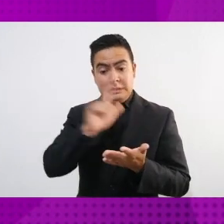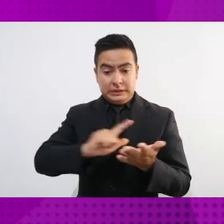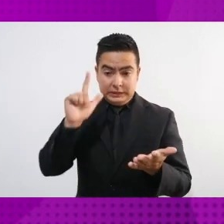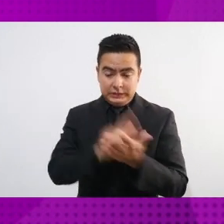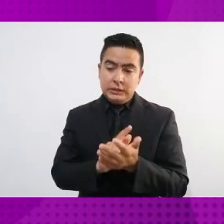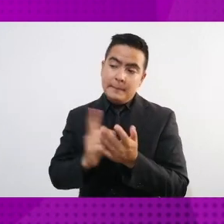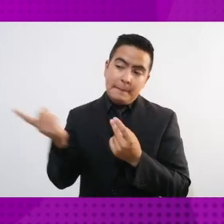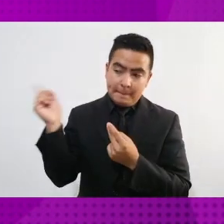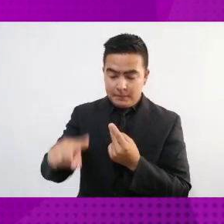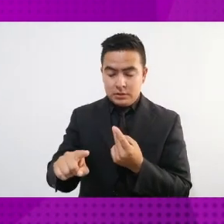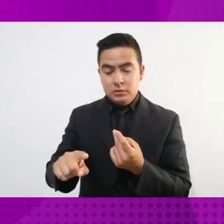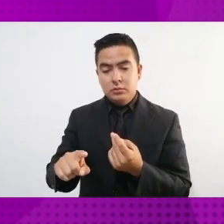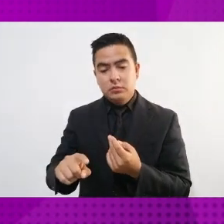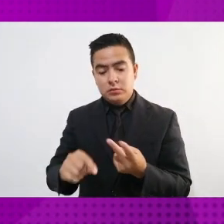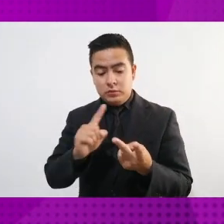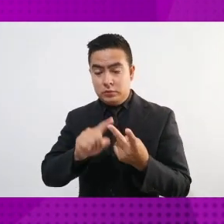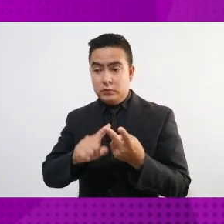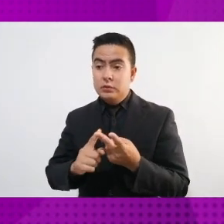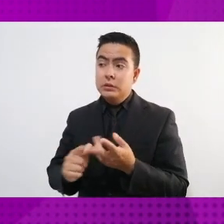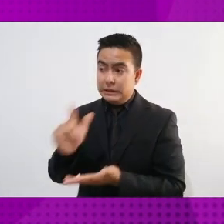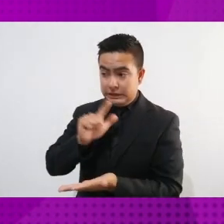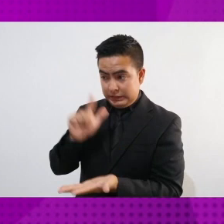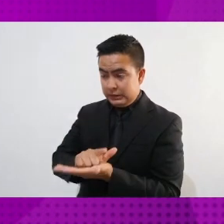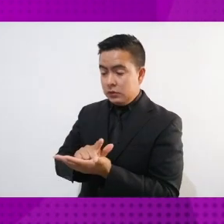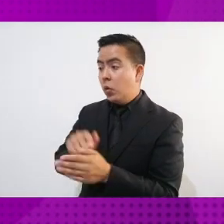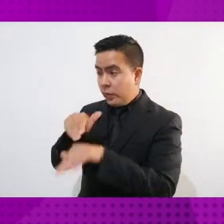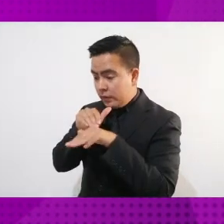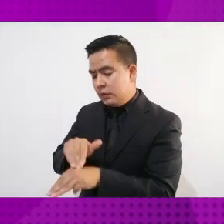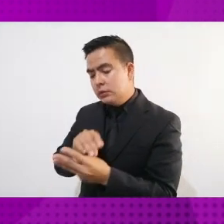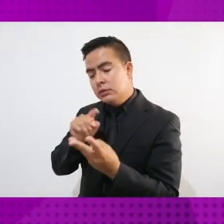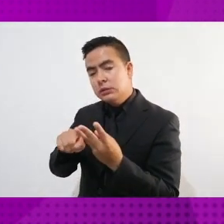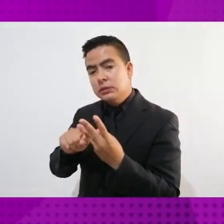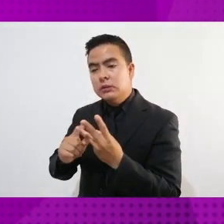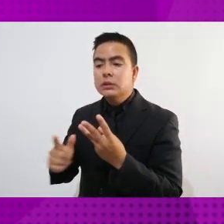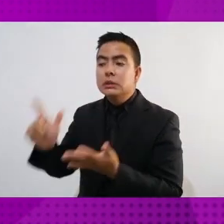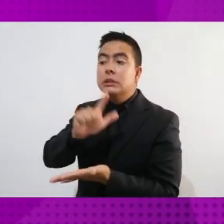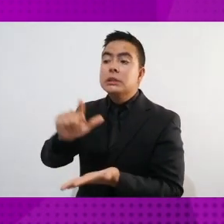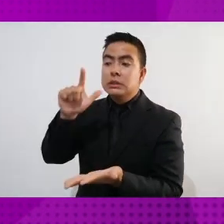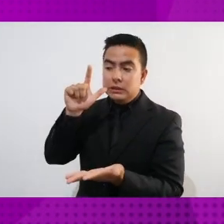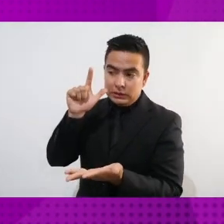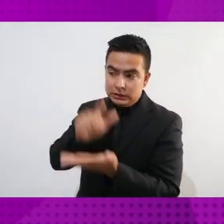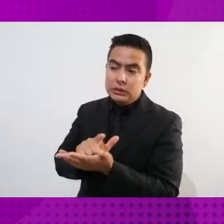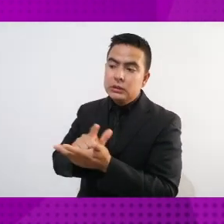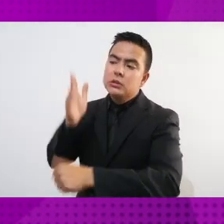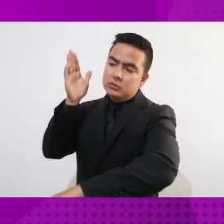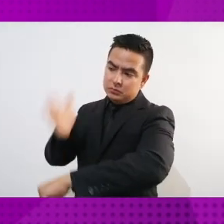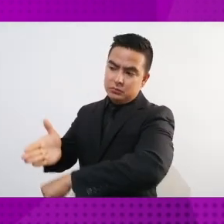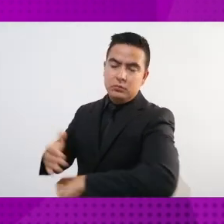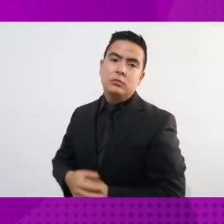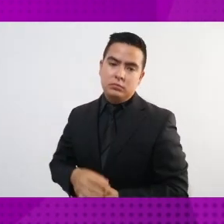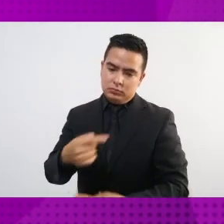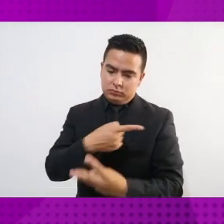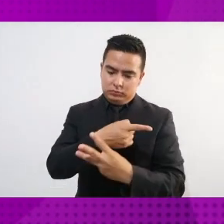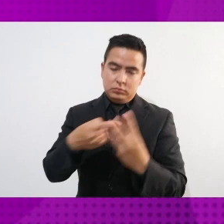ley, alguien que hace la ley y alguien que va a impartir justicia conforme a esa legislación. Entonces, no